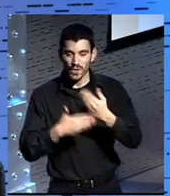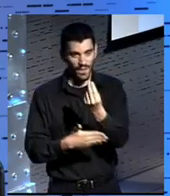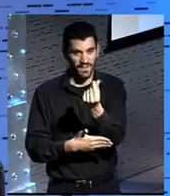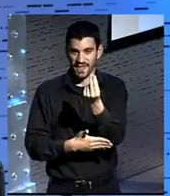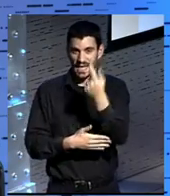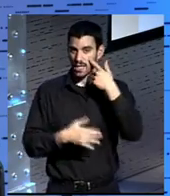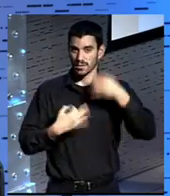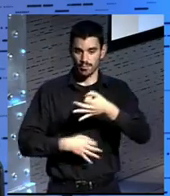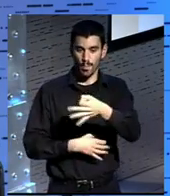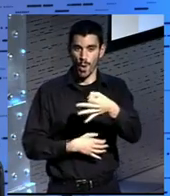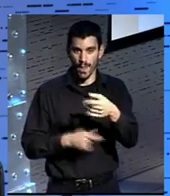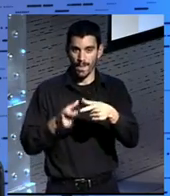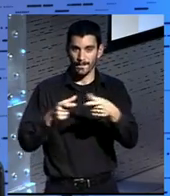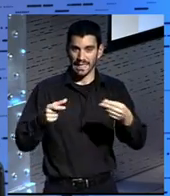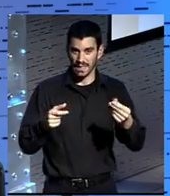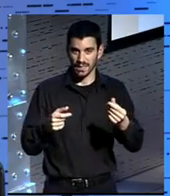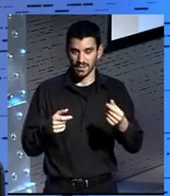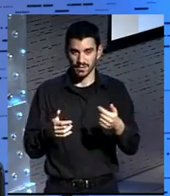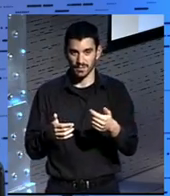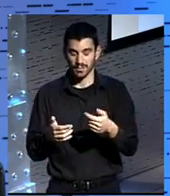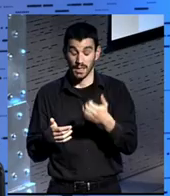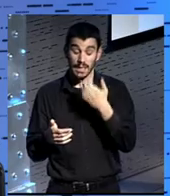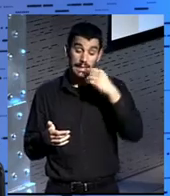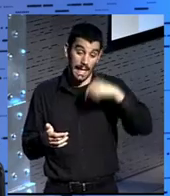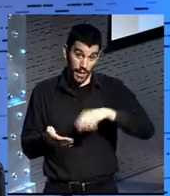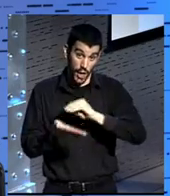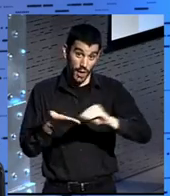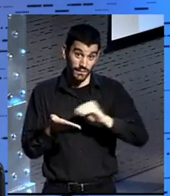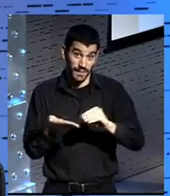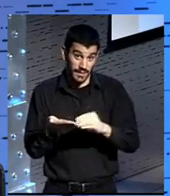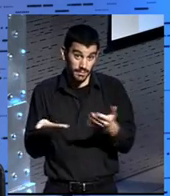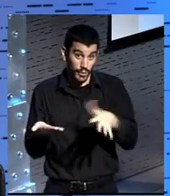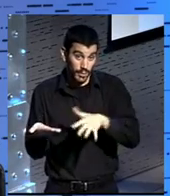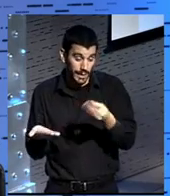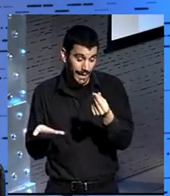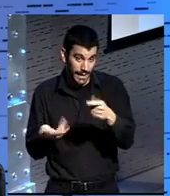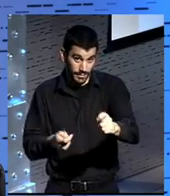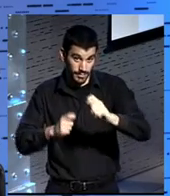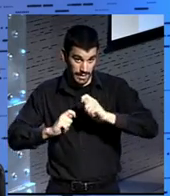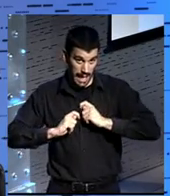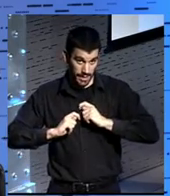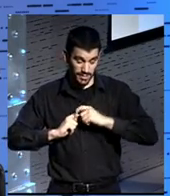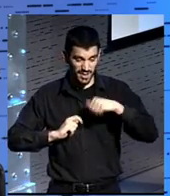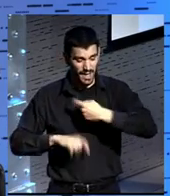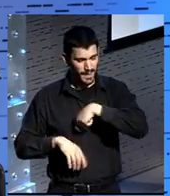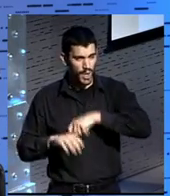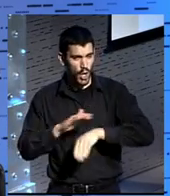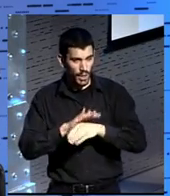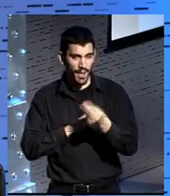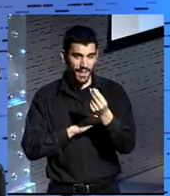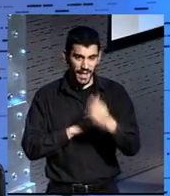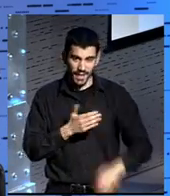y eso pues es una cosa que aporta la red de oficinas del sistema, es la que facilita que ese sistema